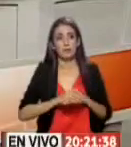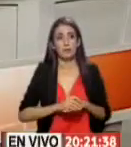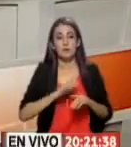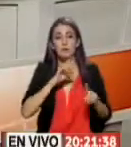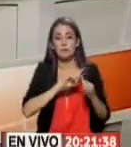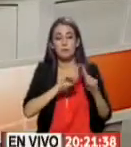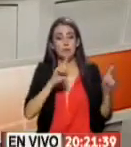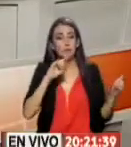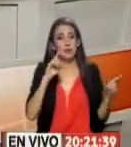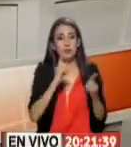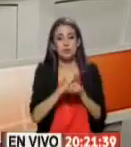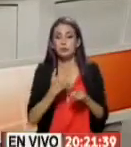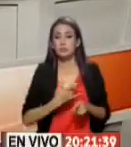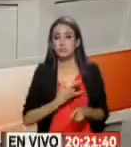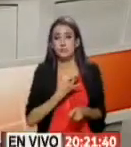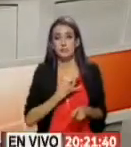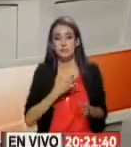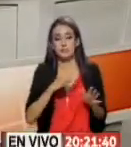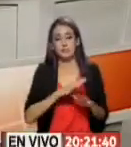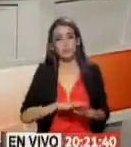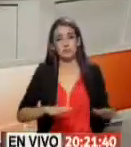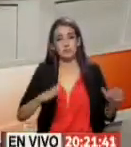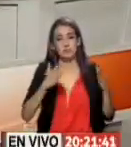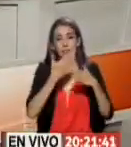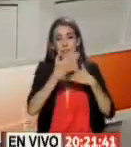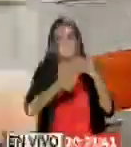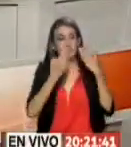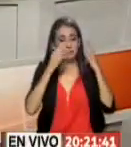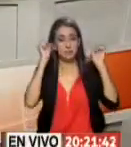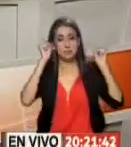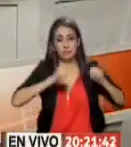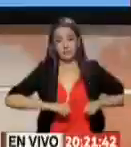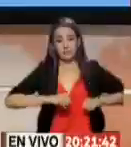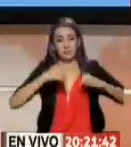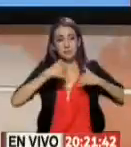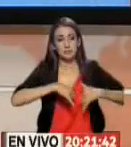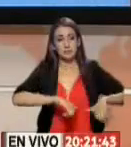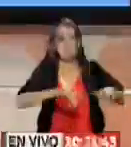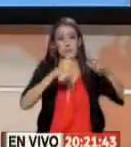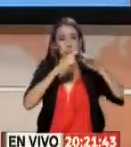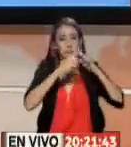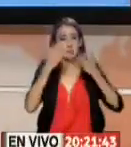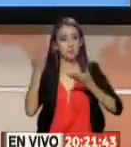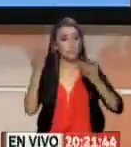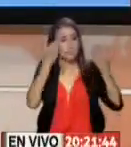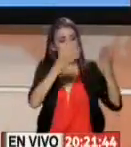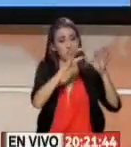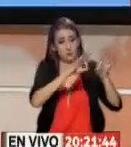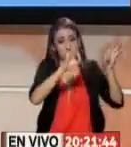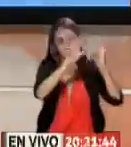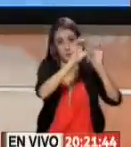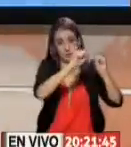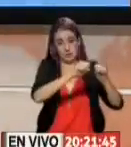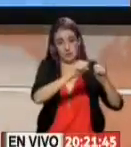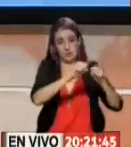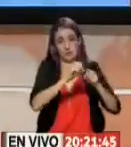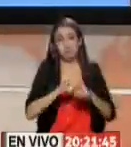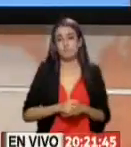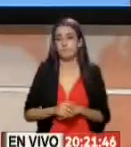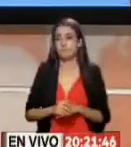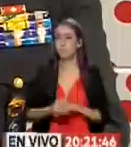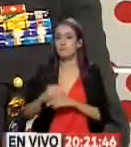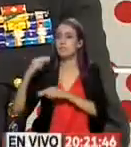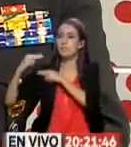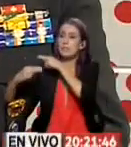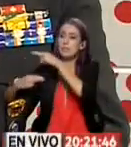duda, un sentimiento que pocas veces se ha sentido. ¿Ese posiblemente es uno de los legados primordiales de ese hecho histórico? El legado de